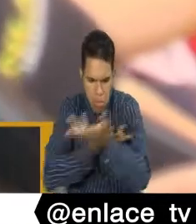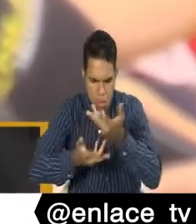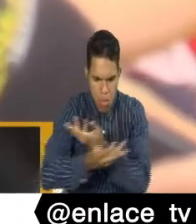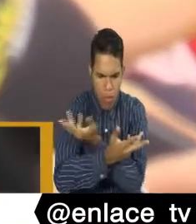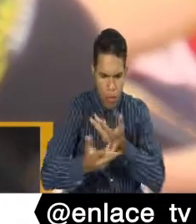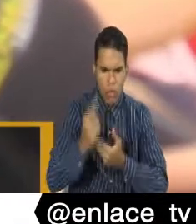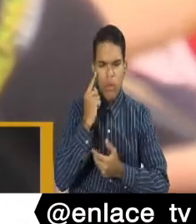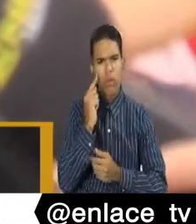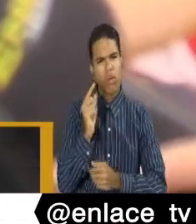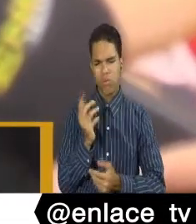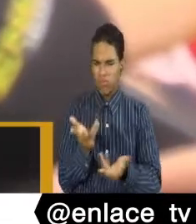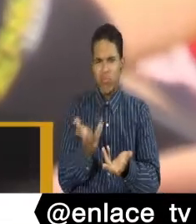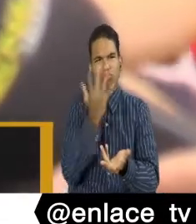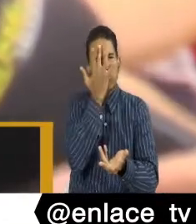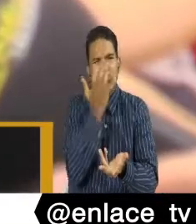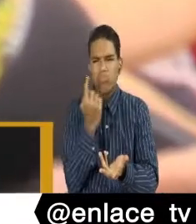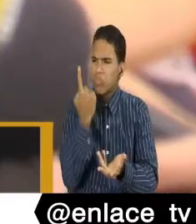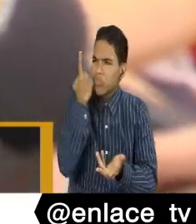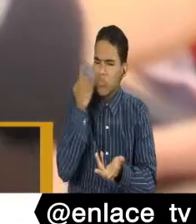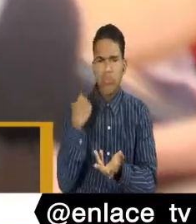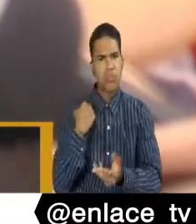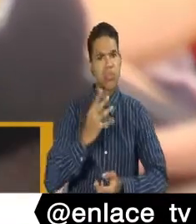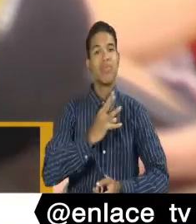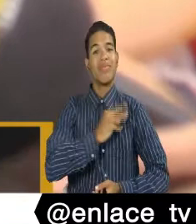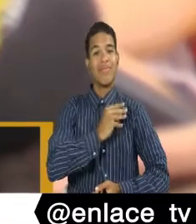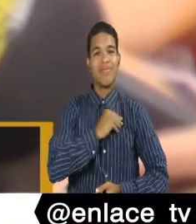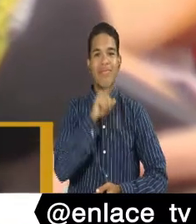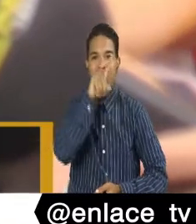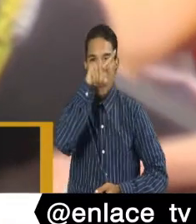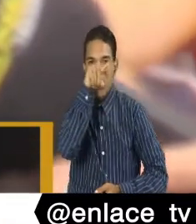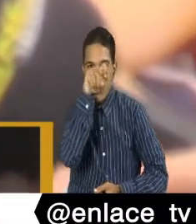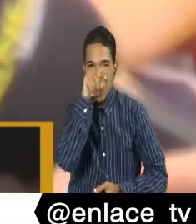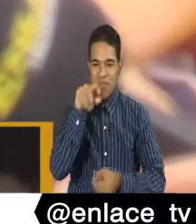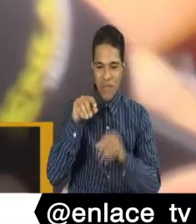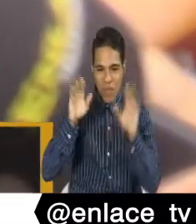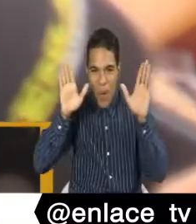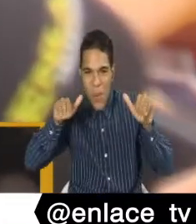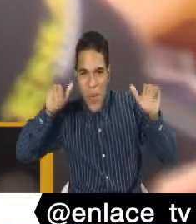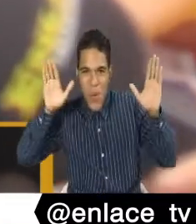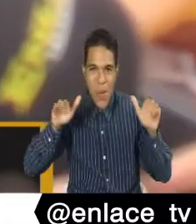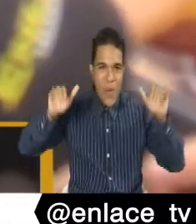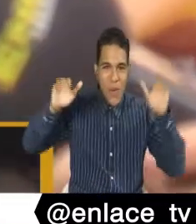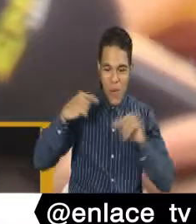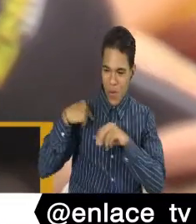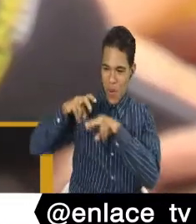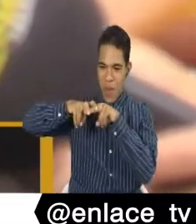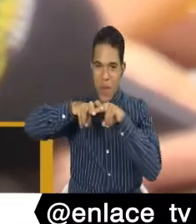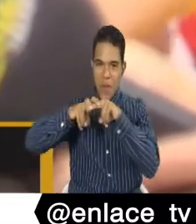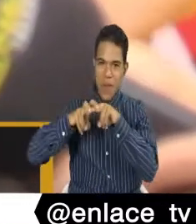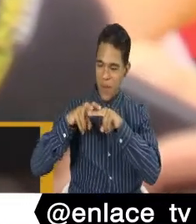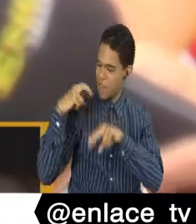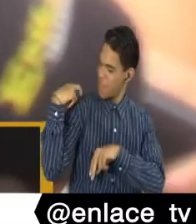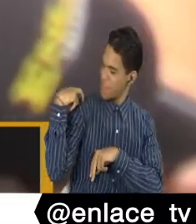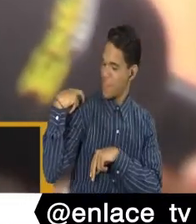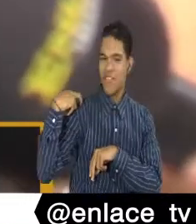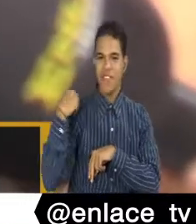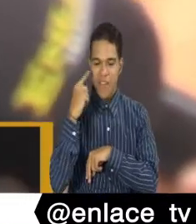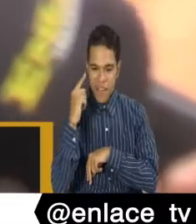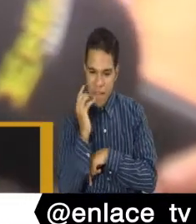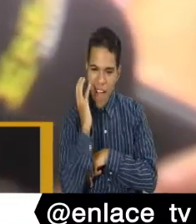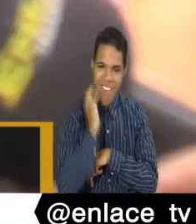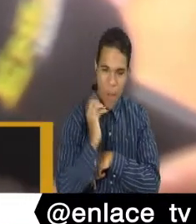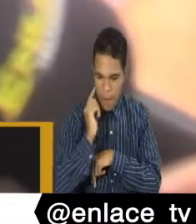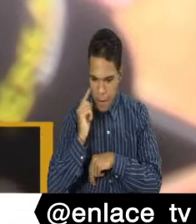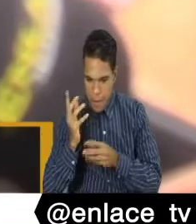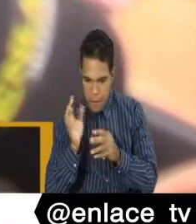él. Y ayer se la pasó contento porque él tiene un pajarito y ayer se le soltó y vino, ay abuelo, y me soltó el pajarito. Entonces mi marido pusieron la trampera y volvió y cayó